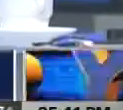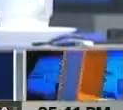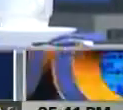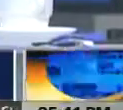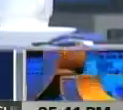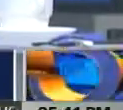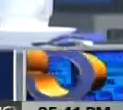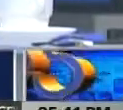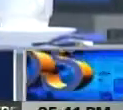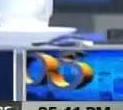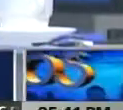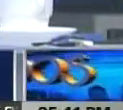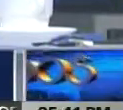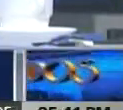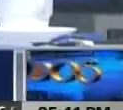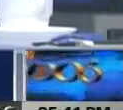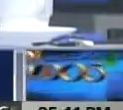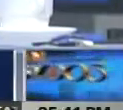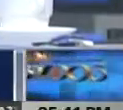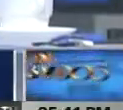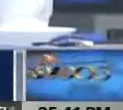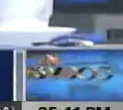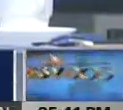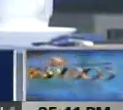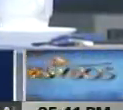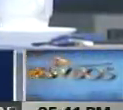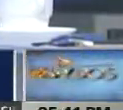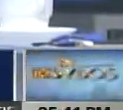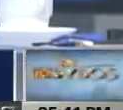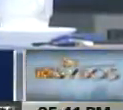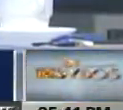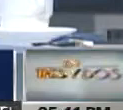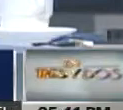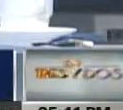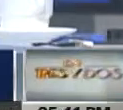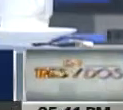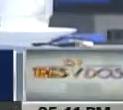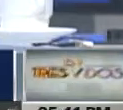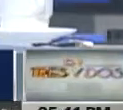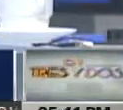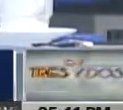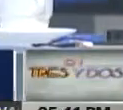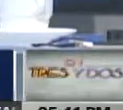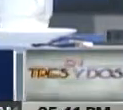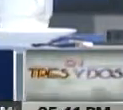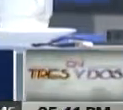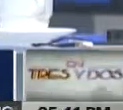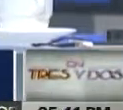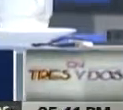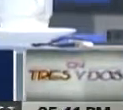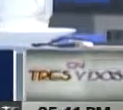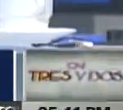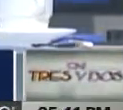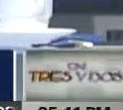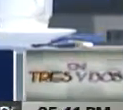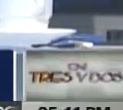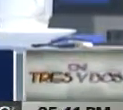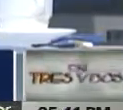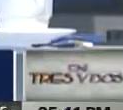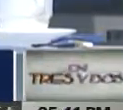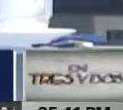¿este debate hasta cuándo, no? Y haciendo mi tarea previo a la entrevista, esta